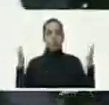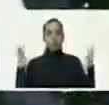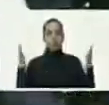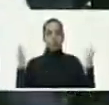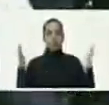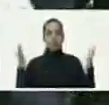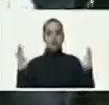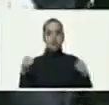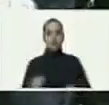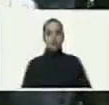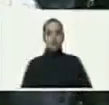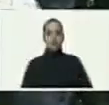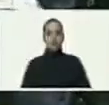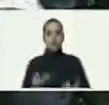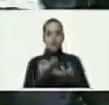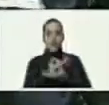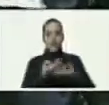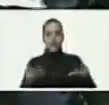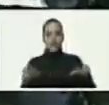Éxito total.